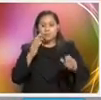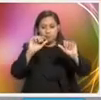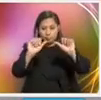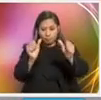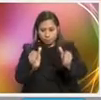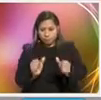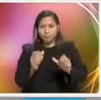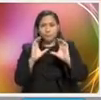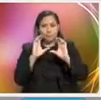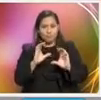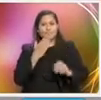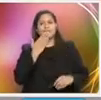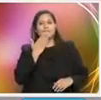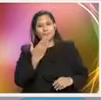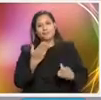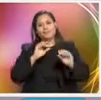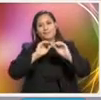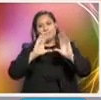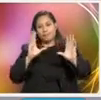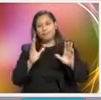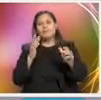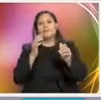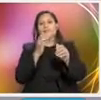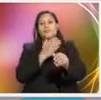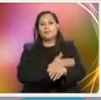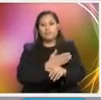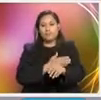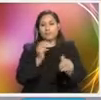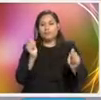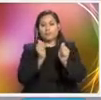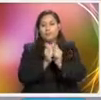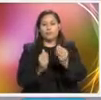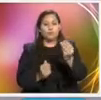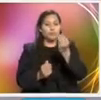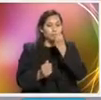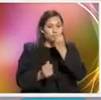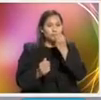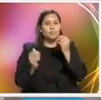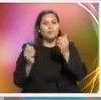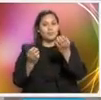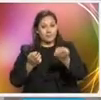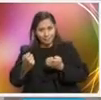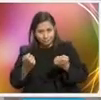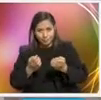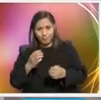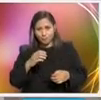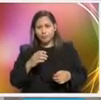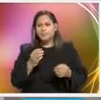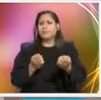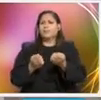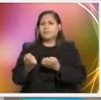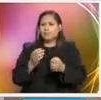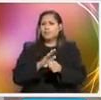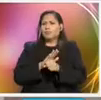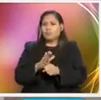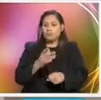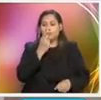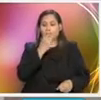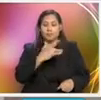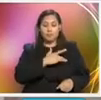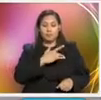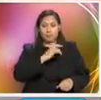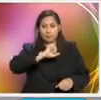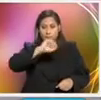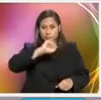bien cuidada, definitivamente acompañada alimentos con ejercicio. ¿Qué tipo de ejercicios? Nos hablabas de que cardio